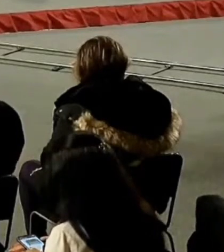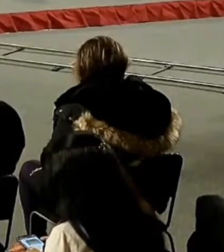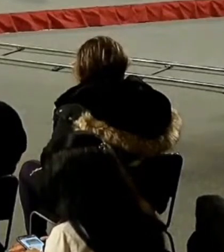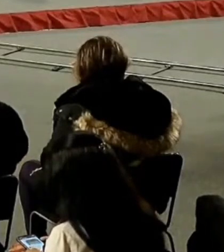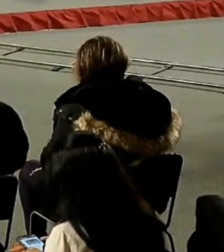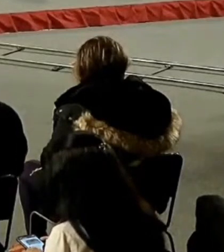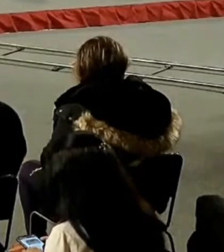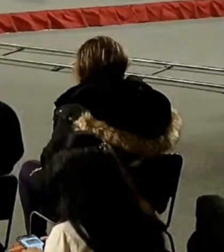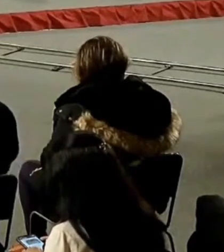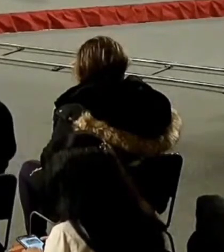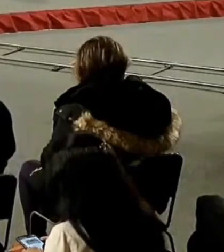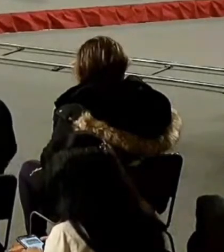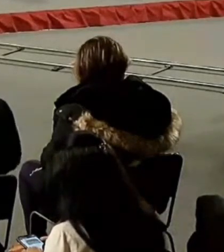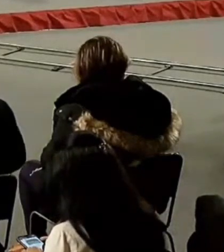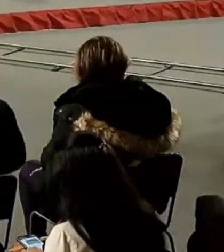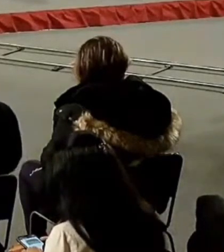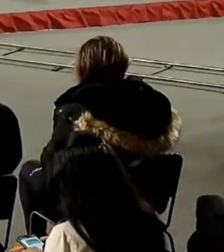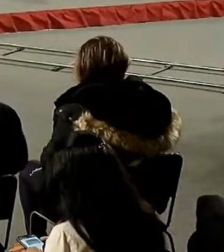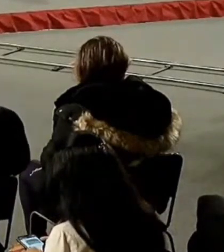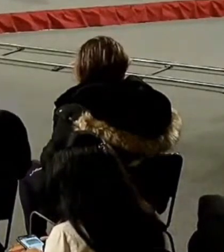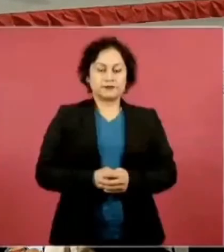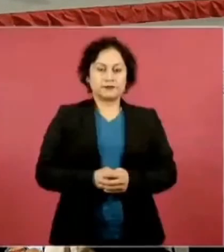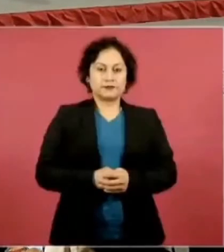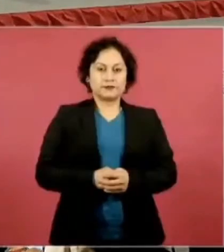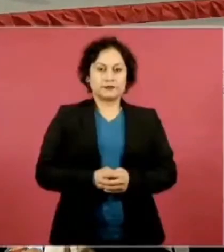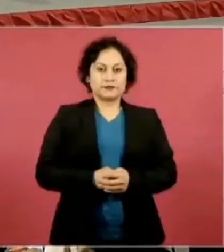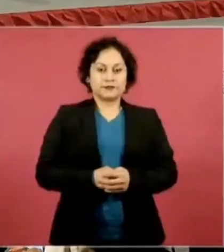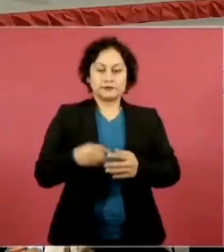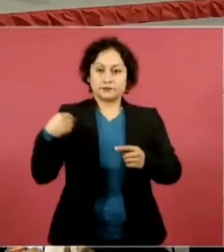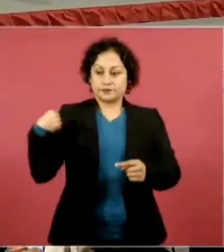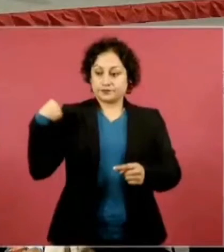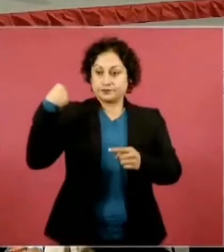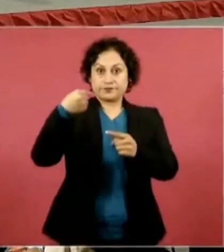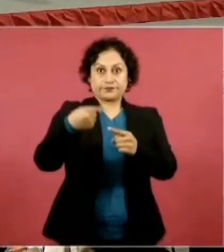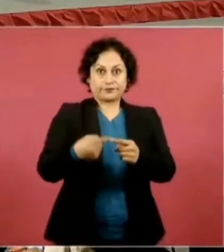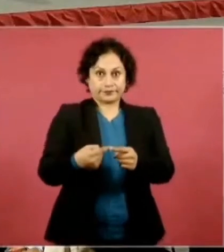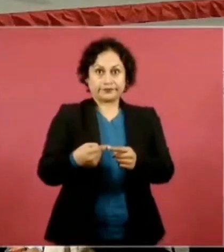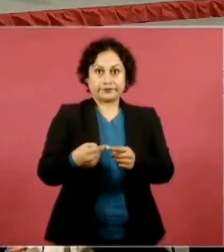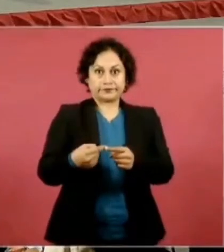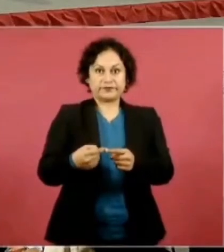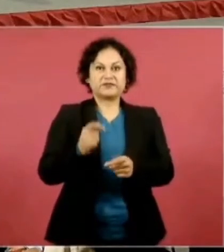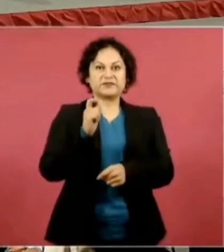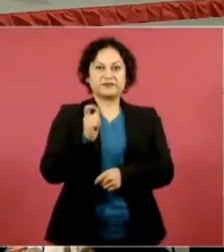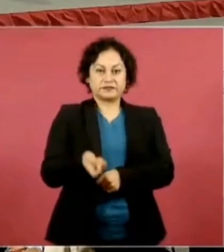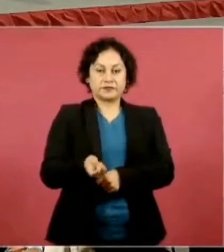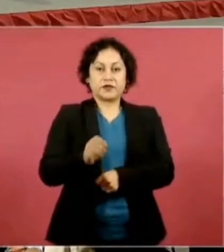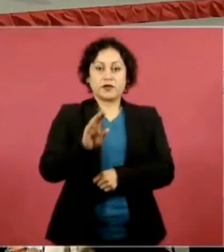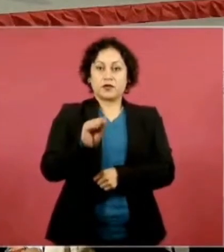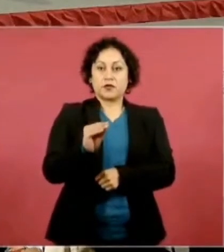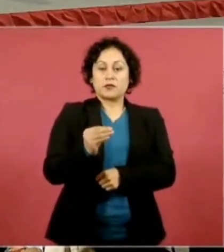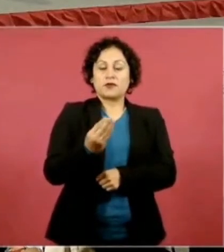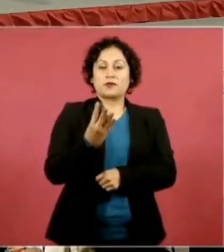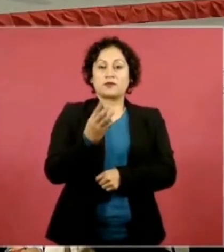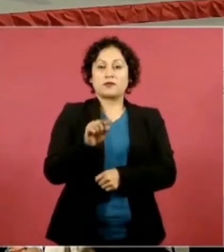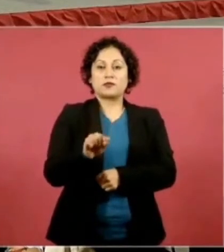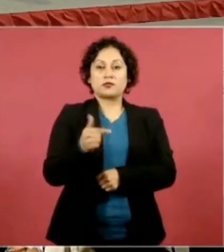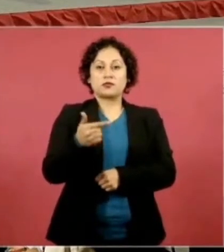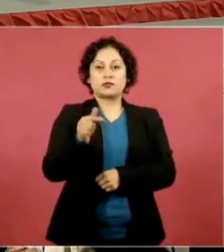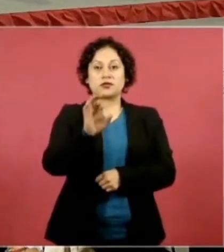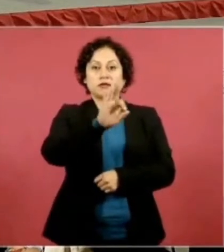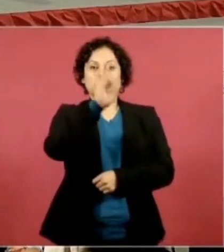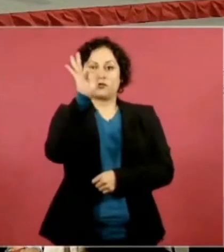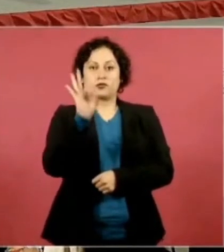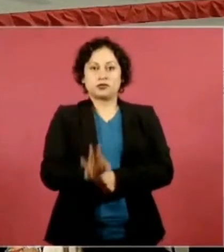El avance que tenemos para el día de hoy, el mes de diciembre, es el 94.7 por ciento de cobertura